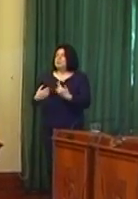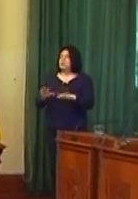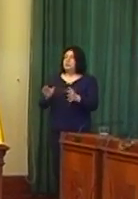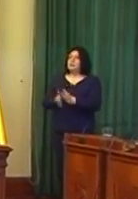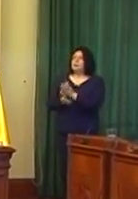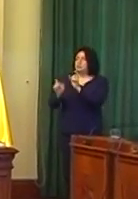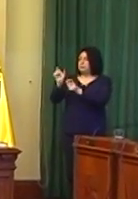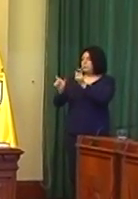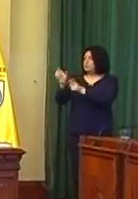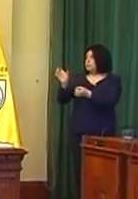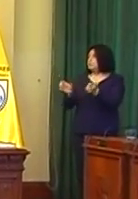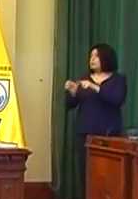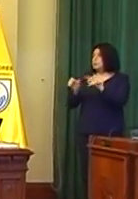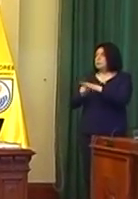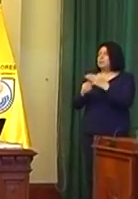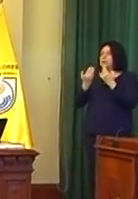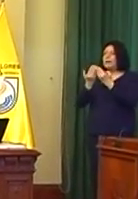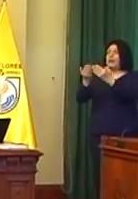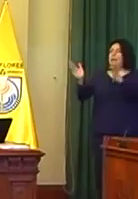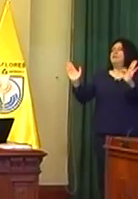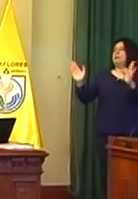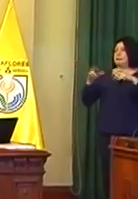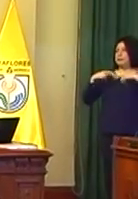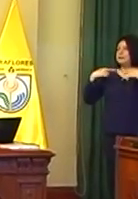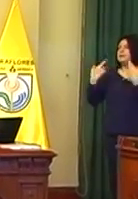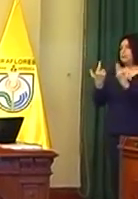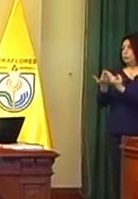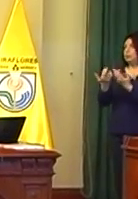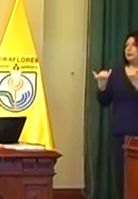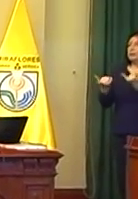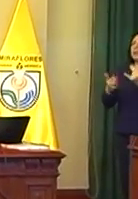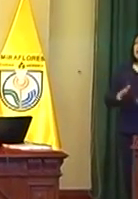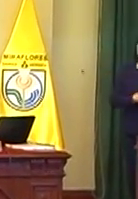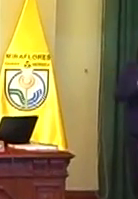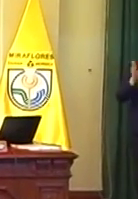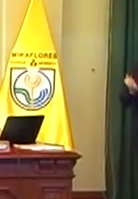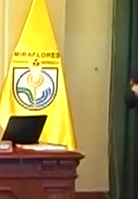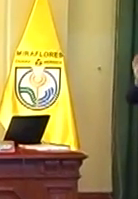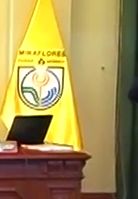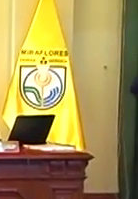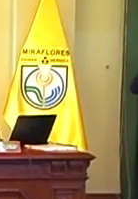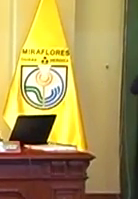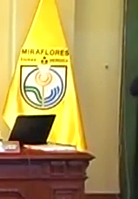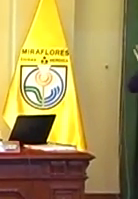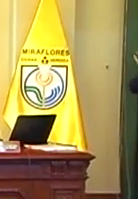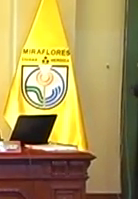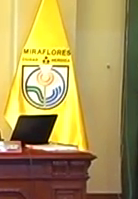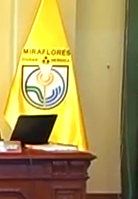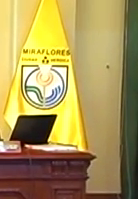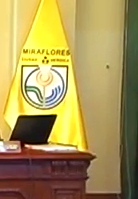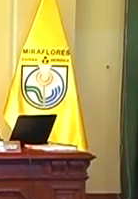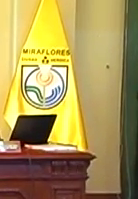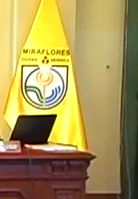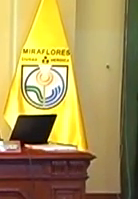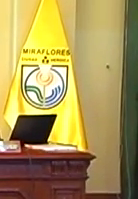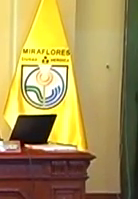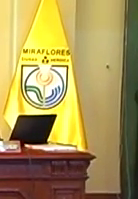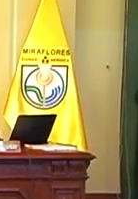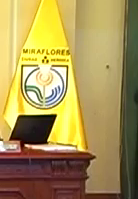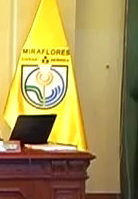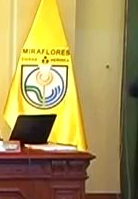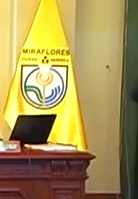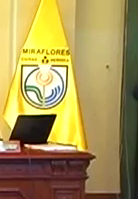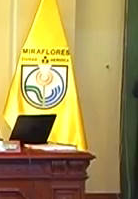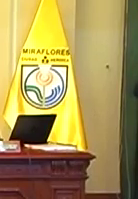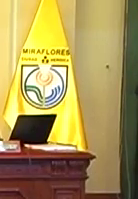quórum reglamentario damos por instalada la sesión. Vamos a lo que es la aprobación del acta de la sesión ordinaria de Consejo de fecha